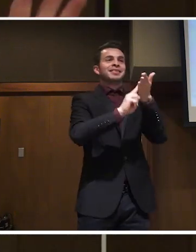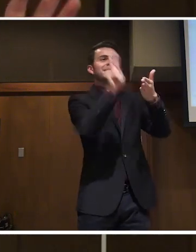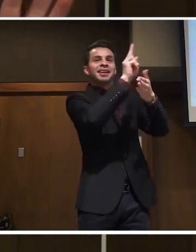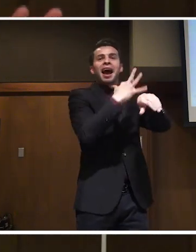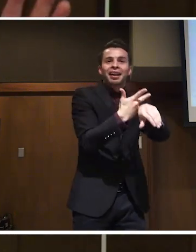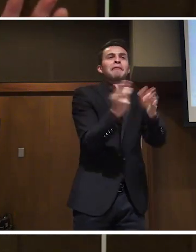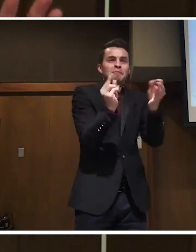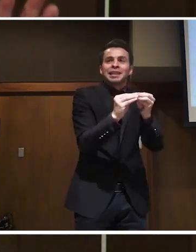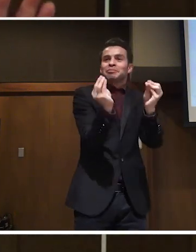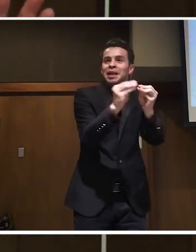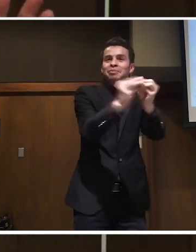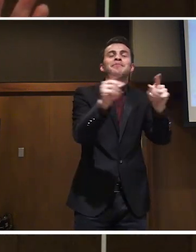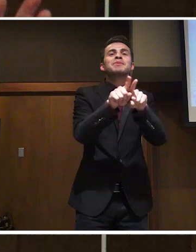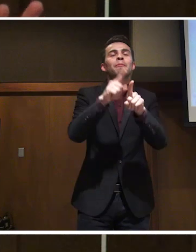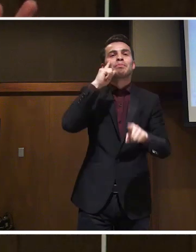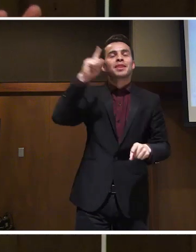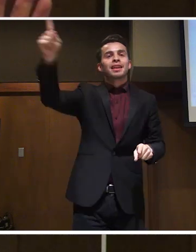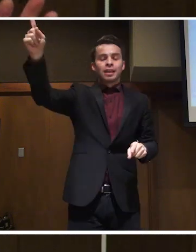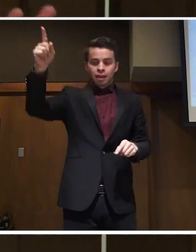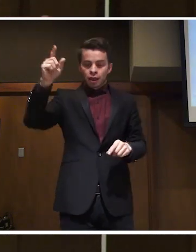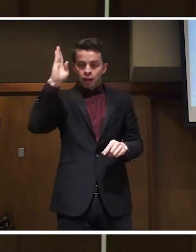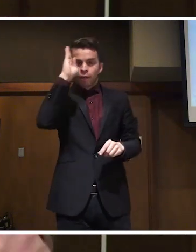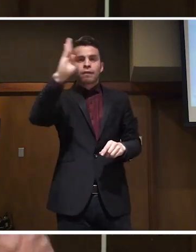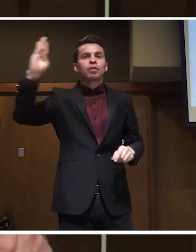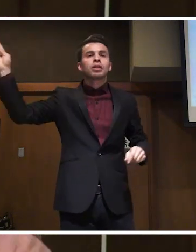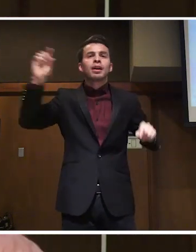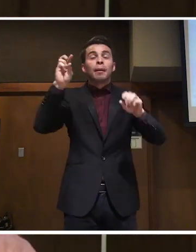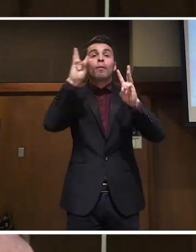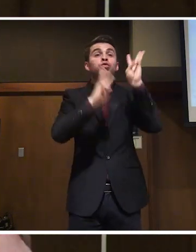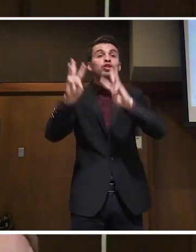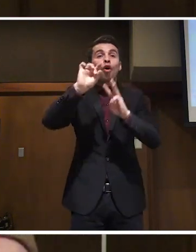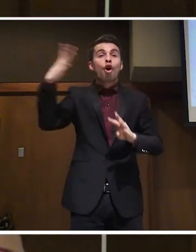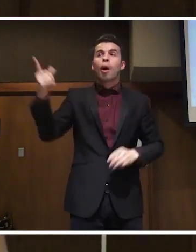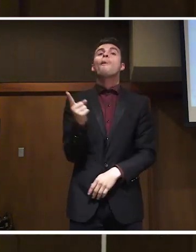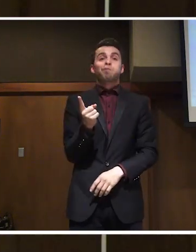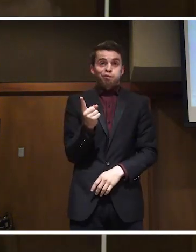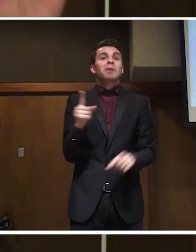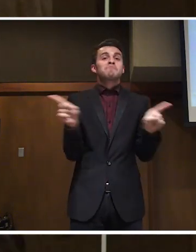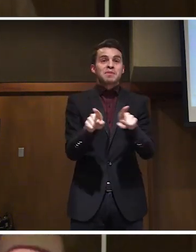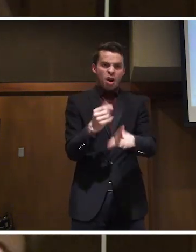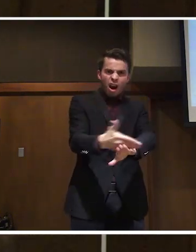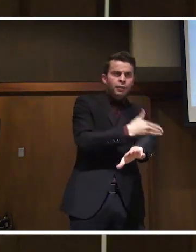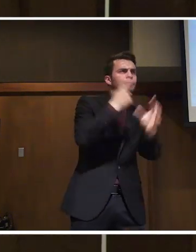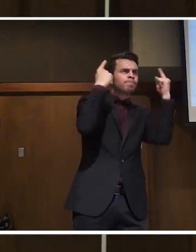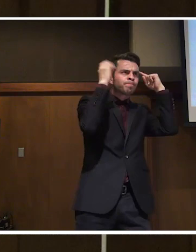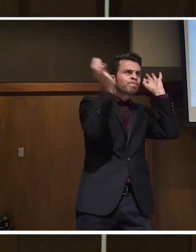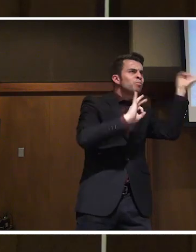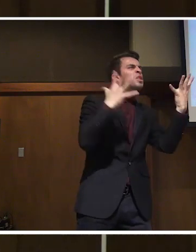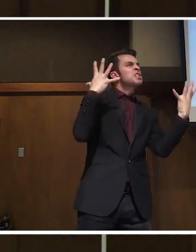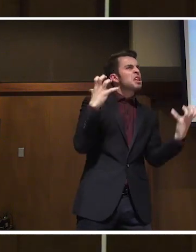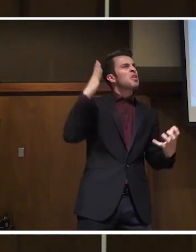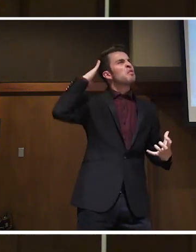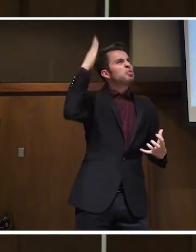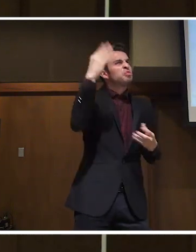pensar. Y de alguna manera, yo creo que por eso le salió tan bien. No hubo mucha planeación, pero